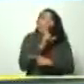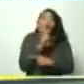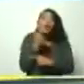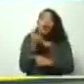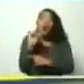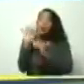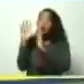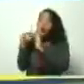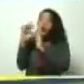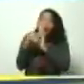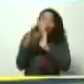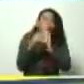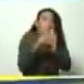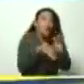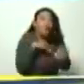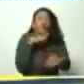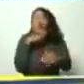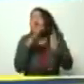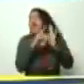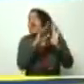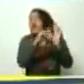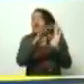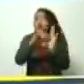saquearon la robaron